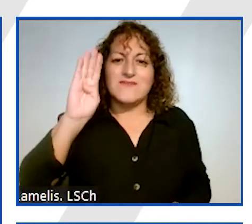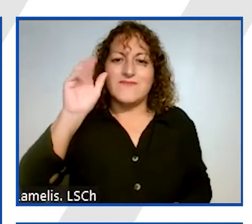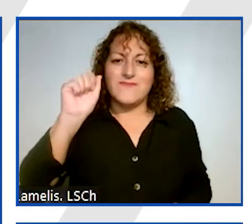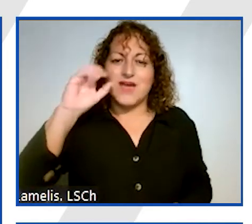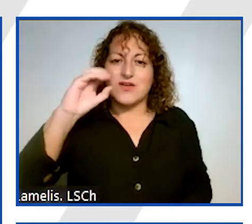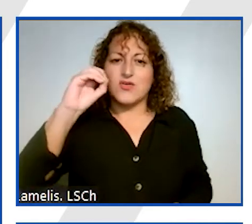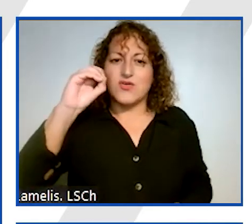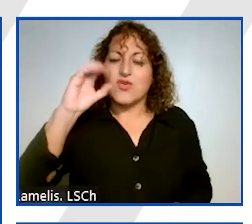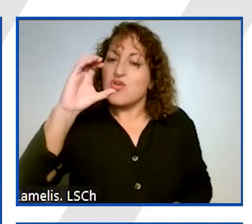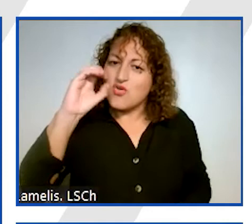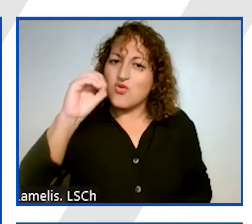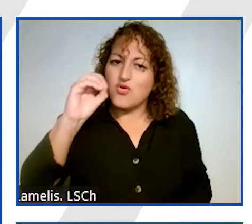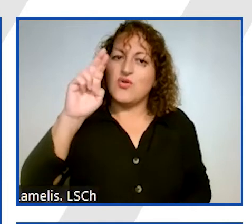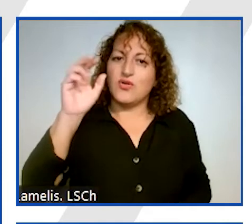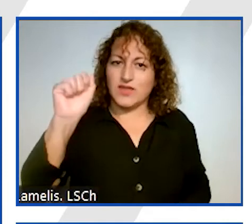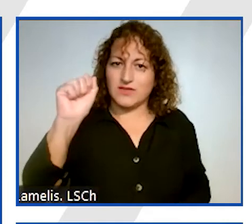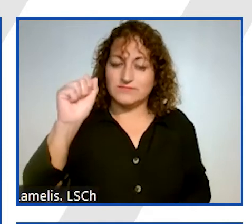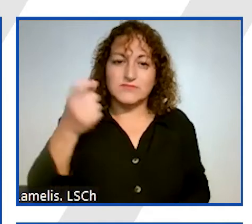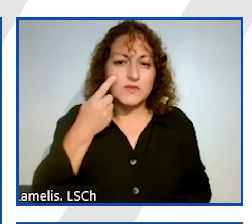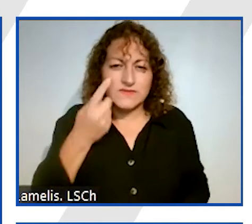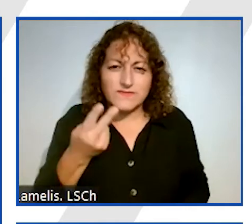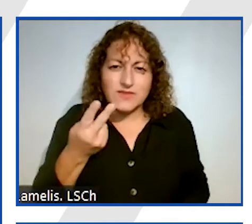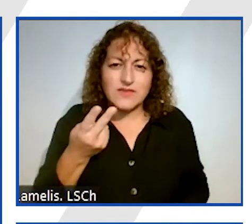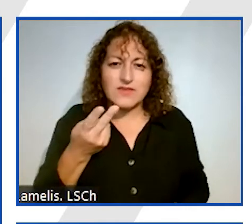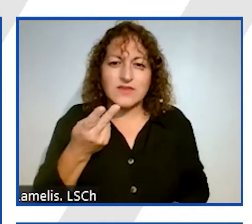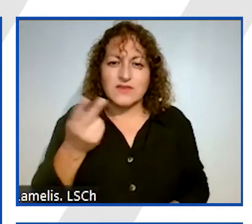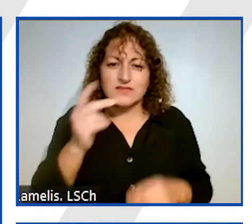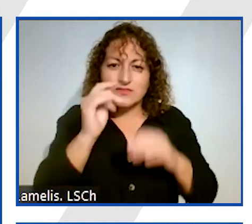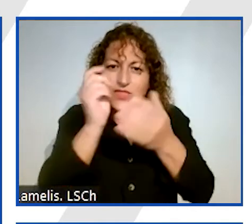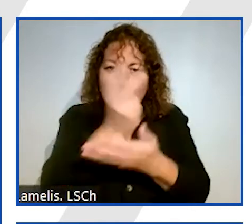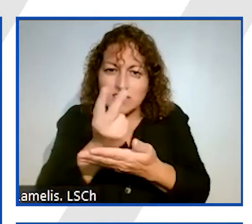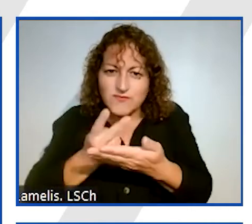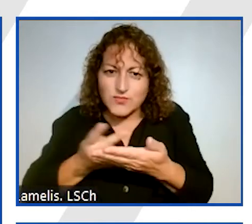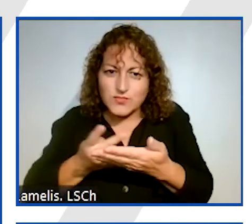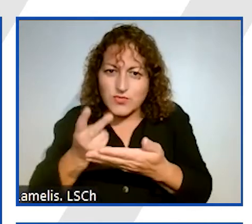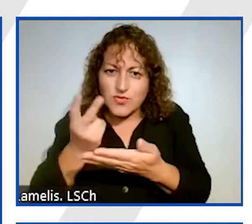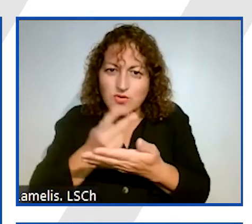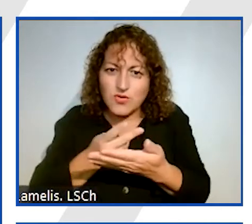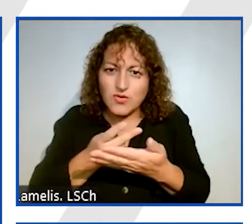diferente. Pero, si se dan cuenta, en esos dibujos del dibujo,